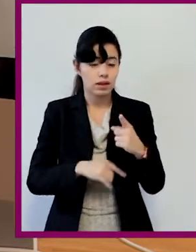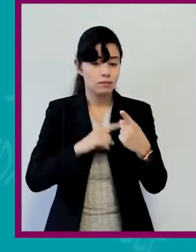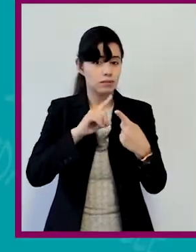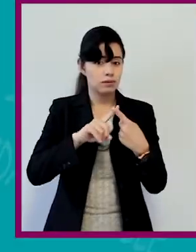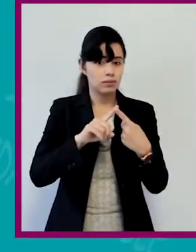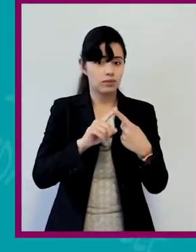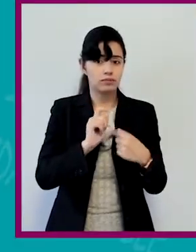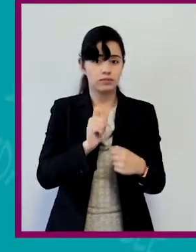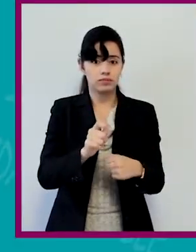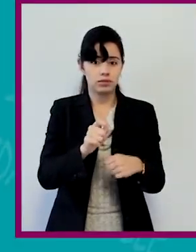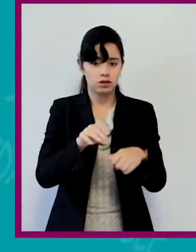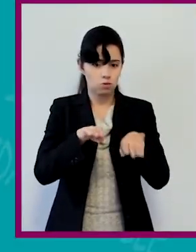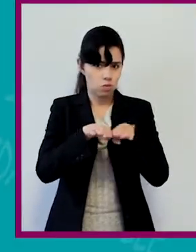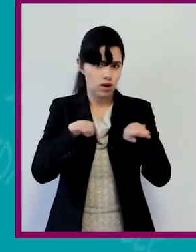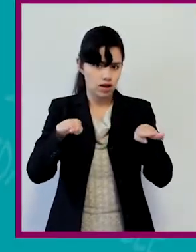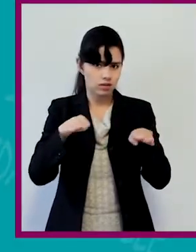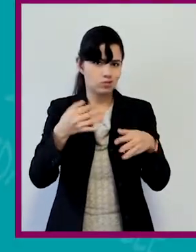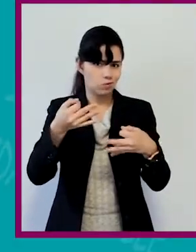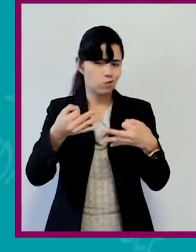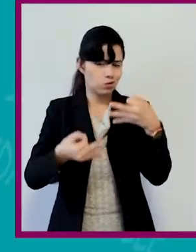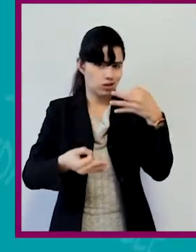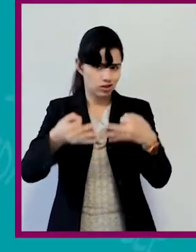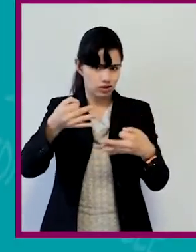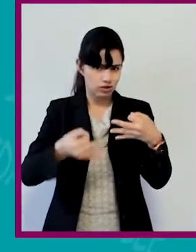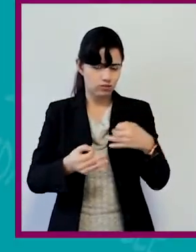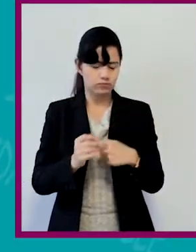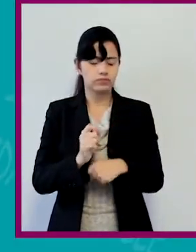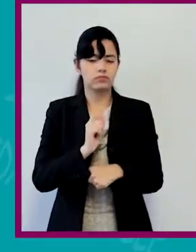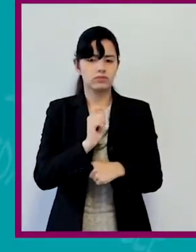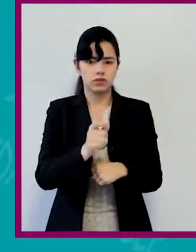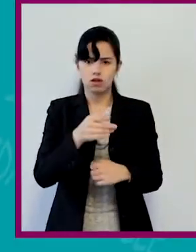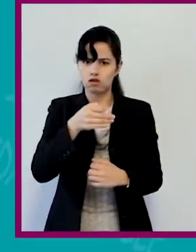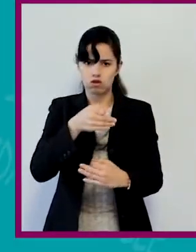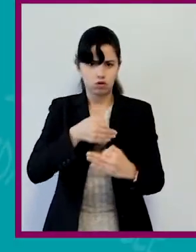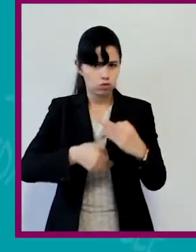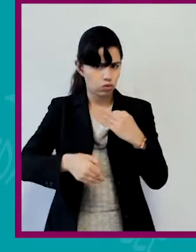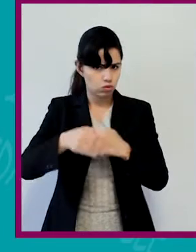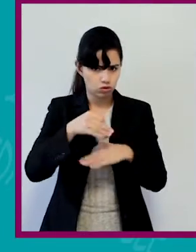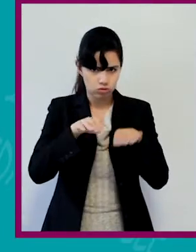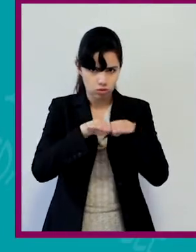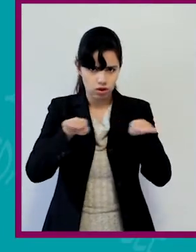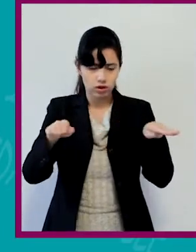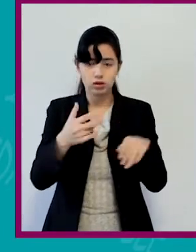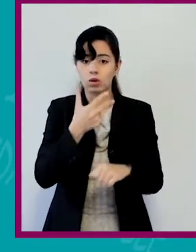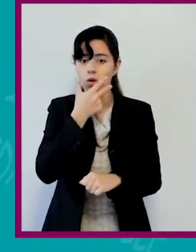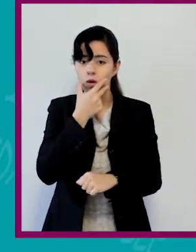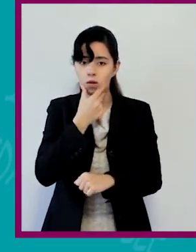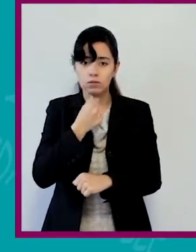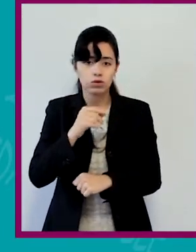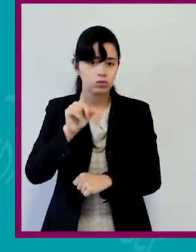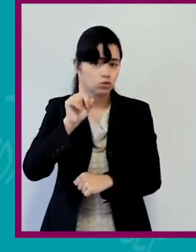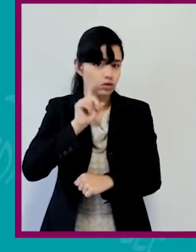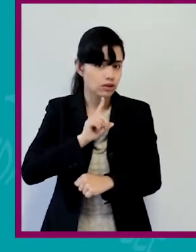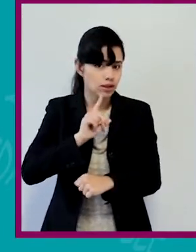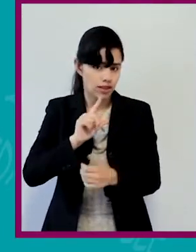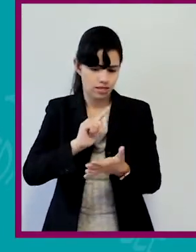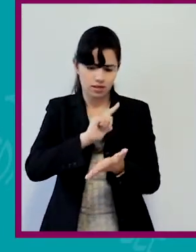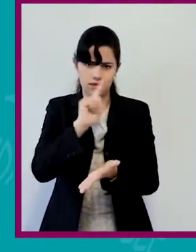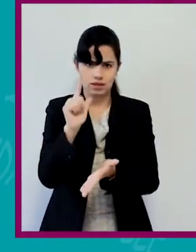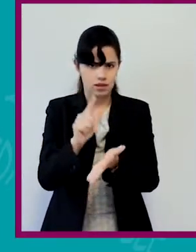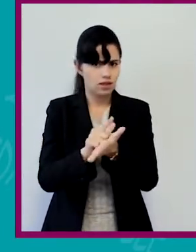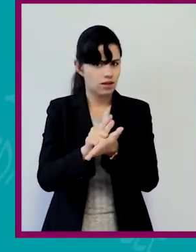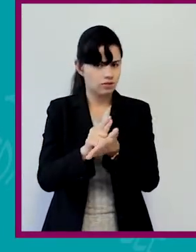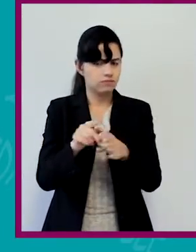jurídica. Es decir, todos somos iguales, hombres y mujeres, delante de la ley, y además es un mandato de